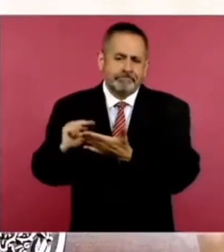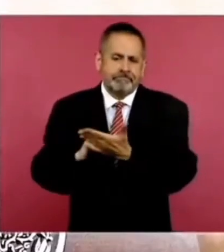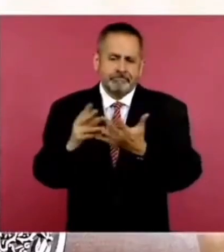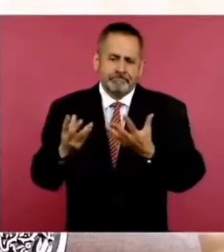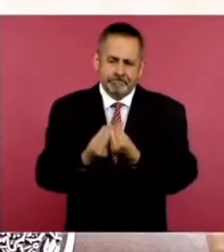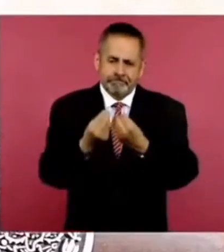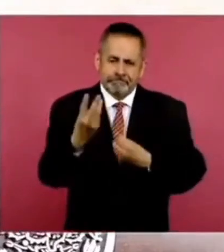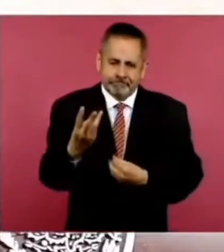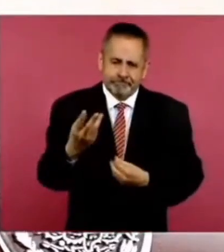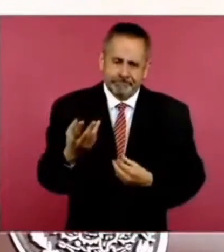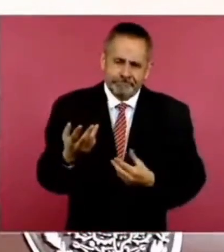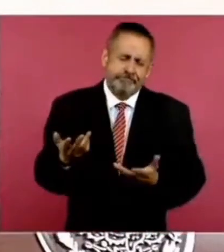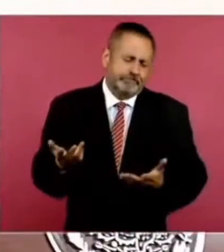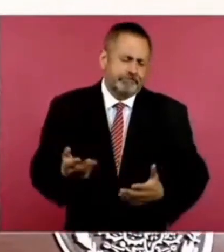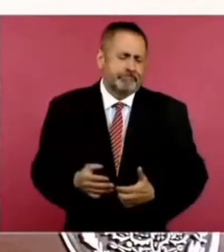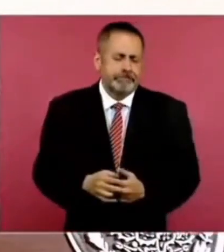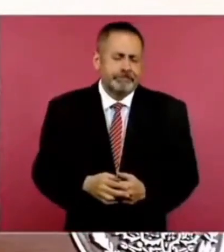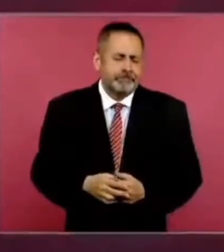Entonces,